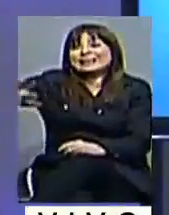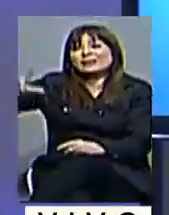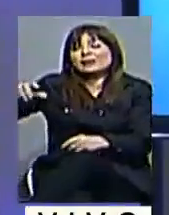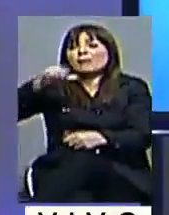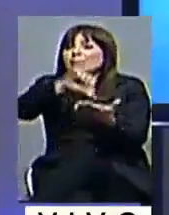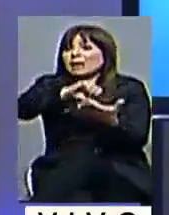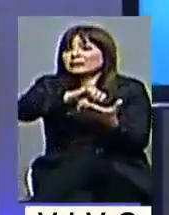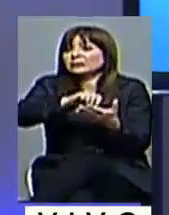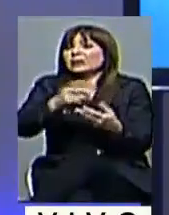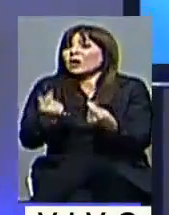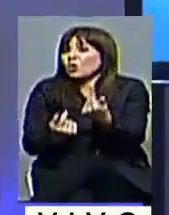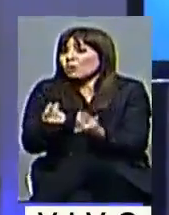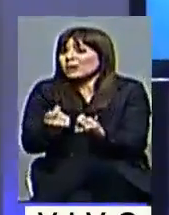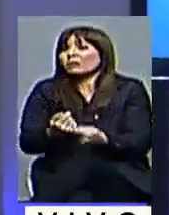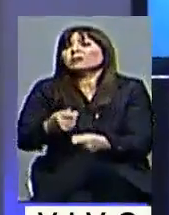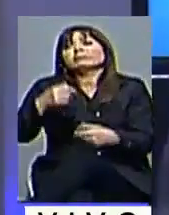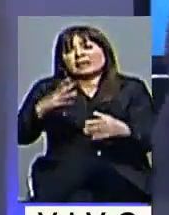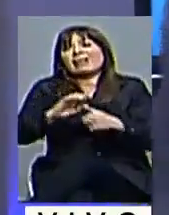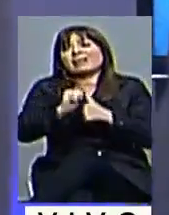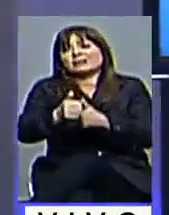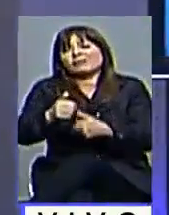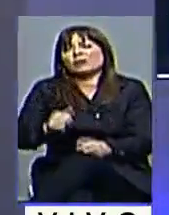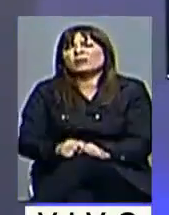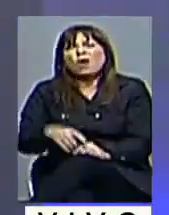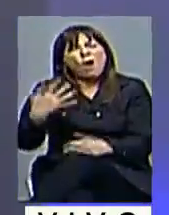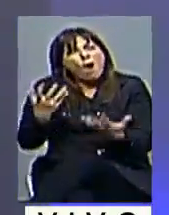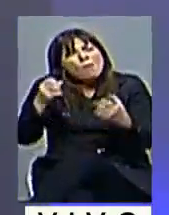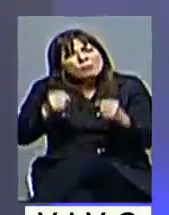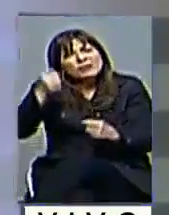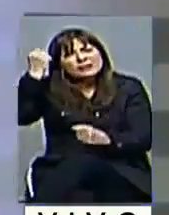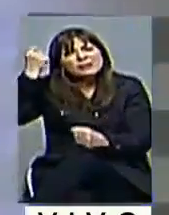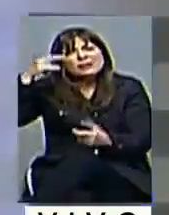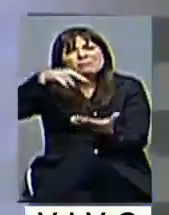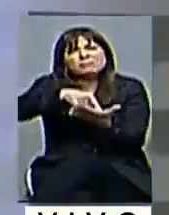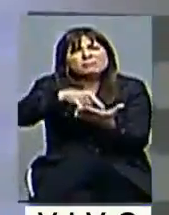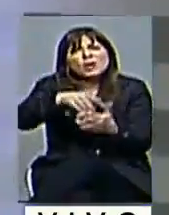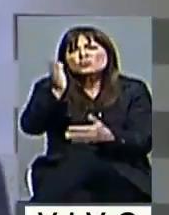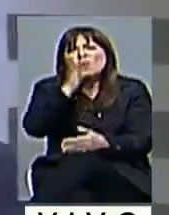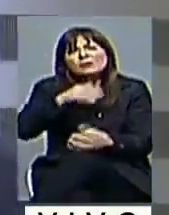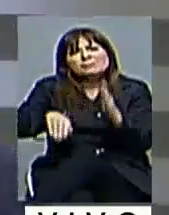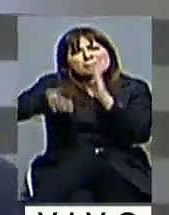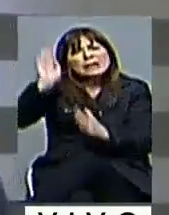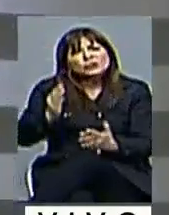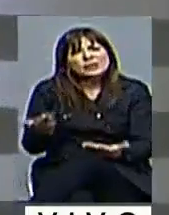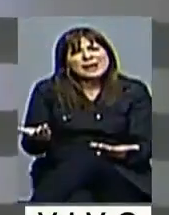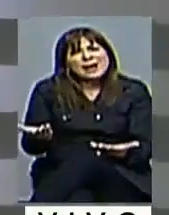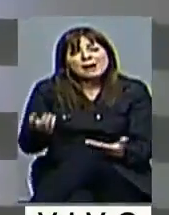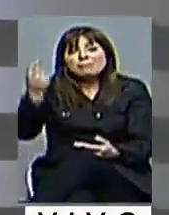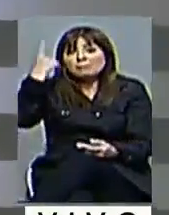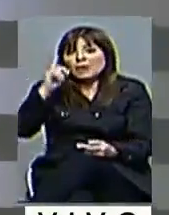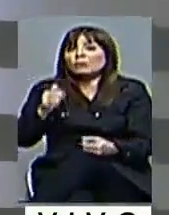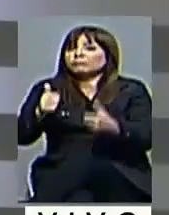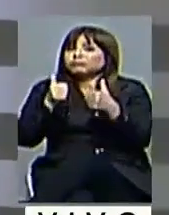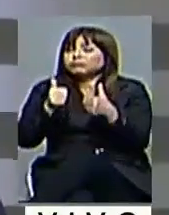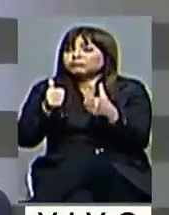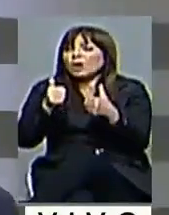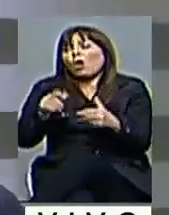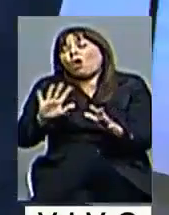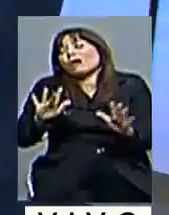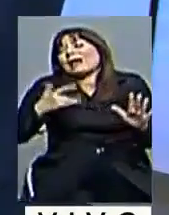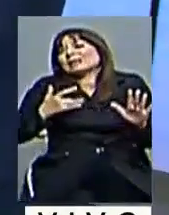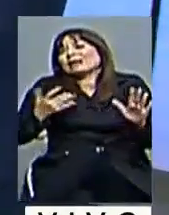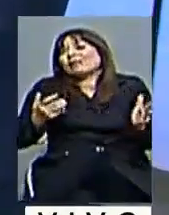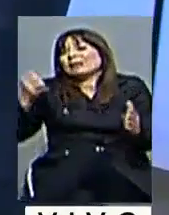Piñera. Ahora, ¿cómo se va a poder entender con un parlamento en el cual no tiene mayoría, pero afortunadamente o lamentablemente